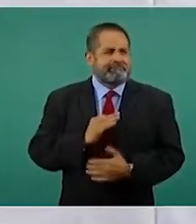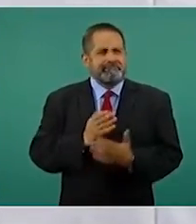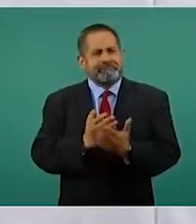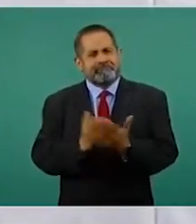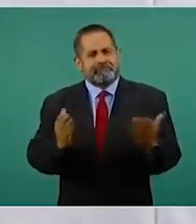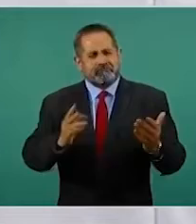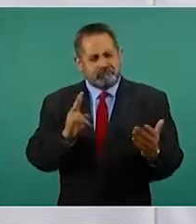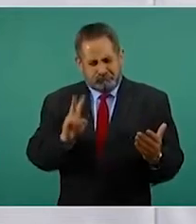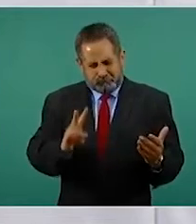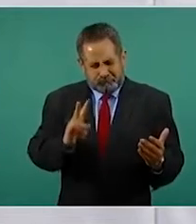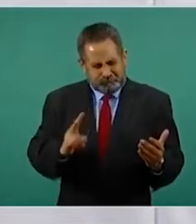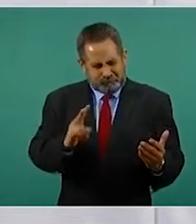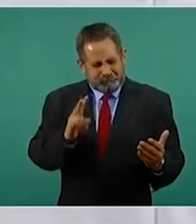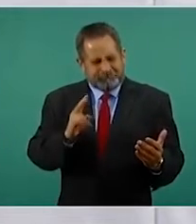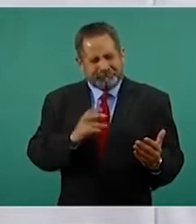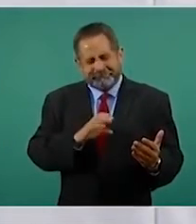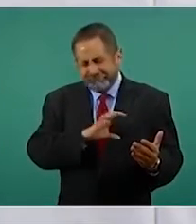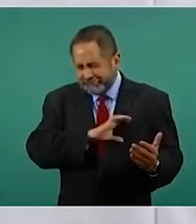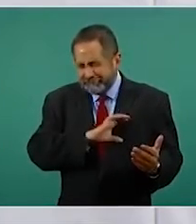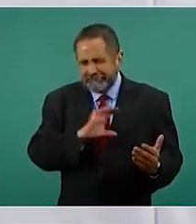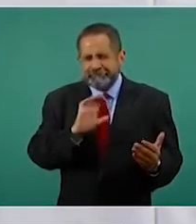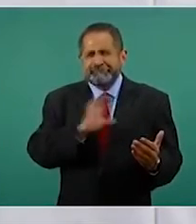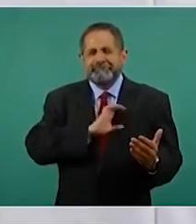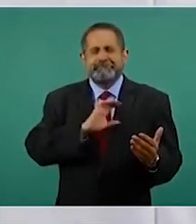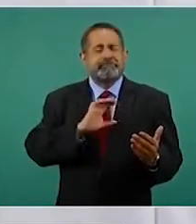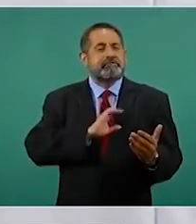sincera cariñosa